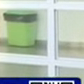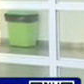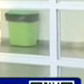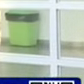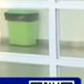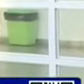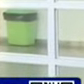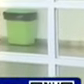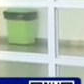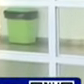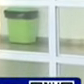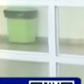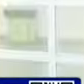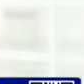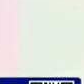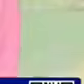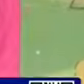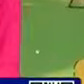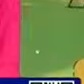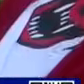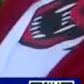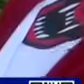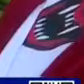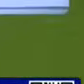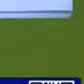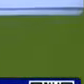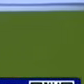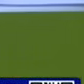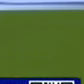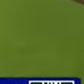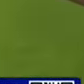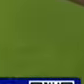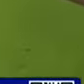que vaya a suceder respecto a este tema.